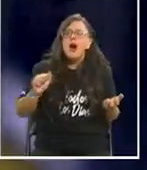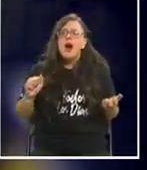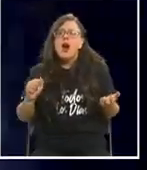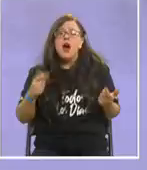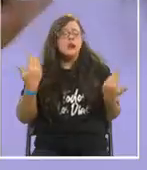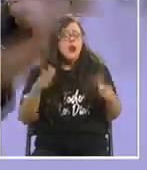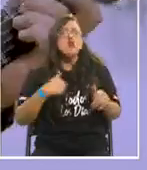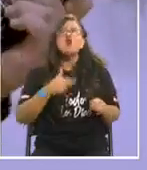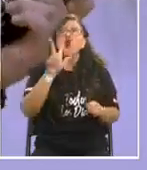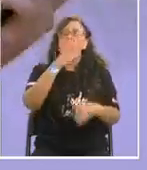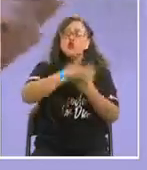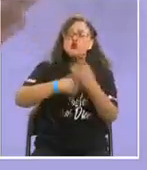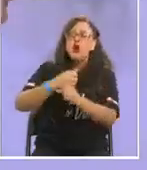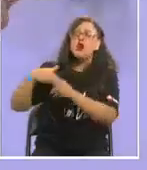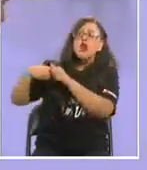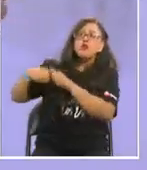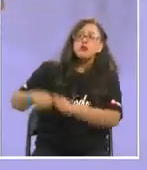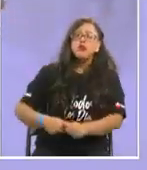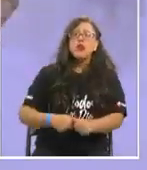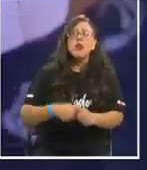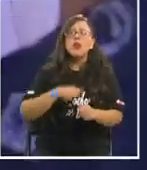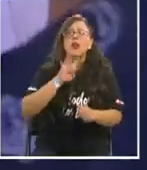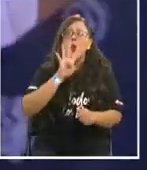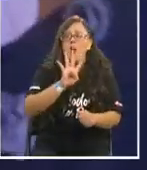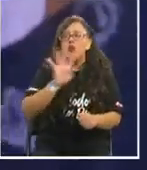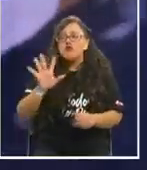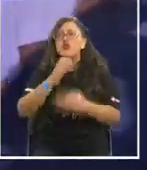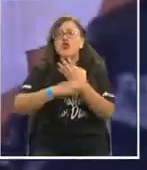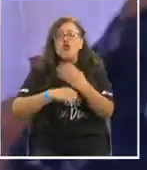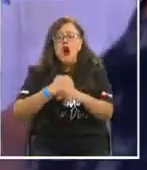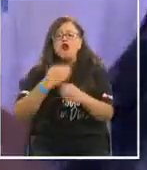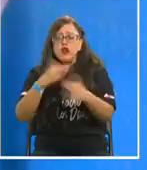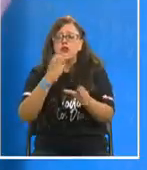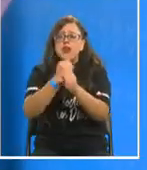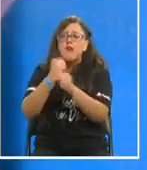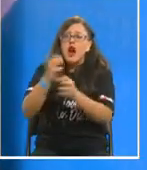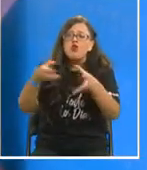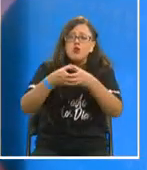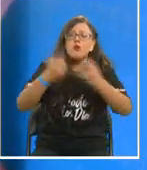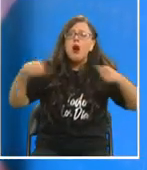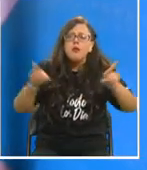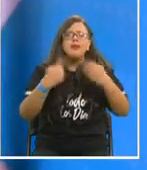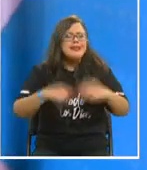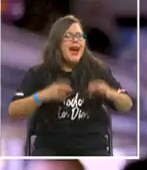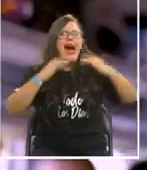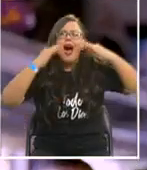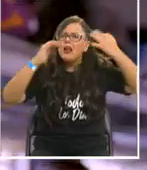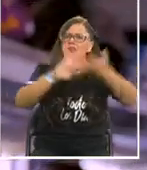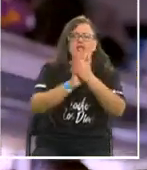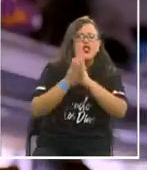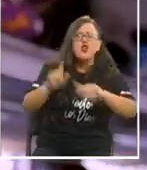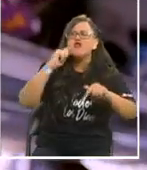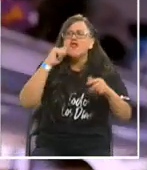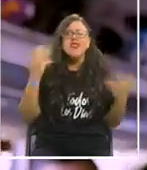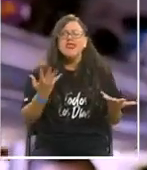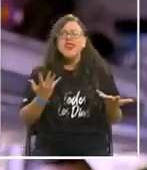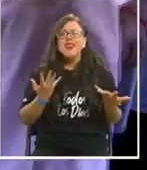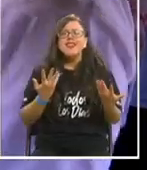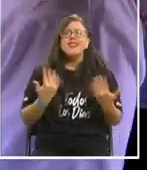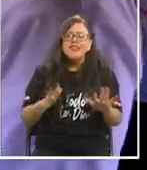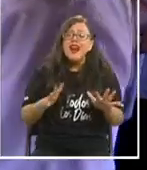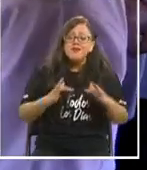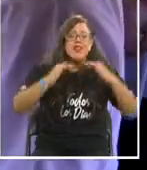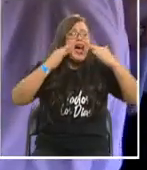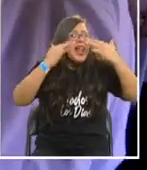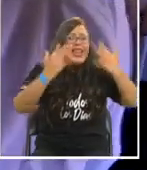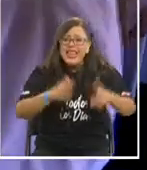Llevo 8 años en Teletón, entre 4 y 5 años trabajando con el grupo de música. Es muy alegre todo. Finalmente es como un flujo